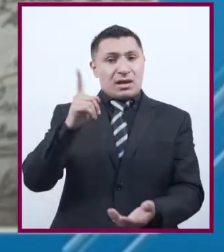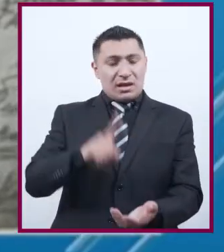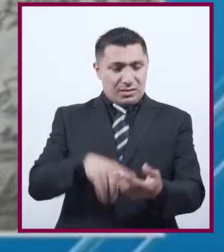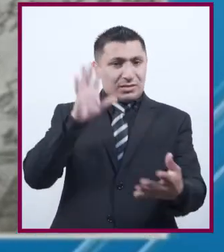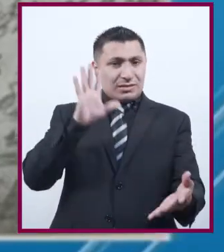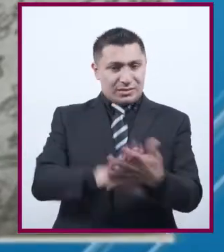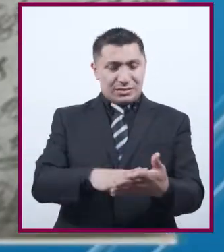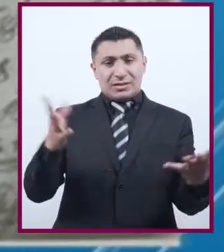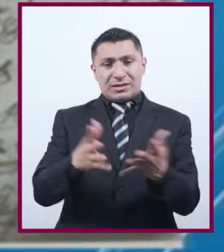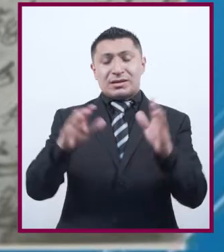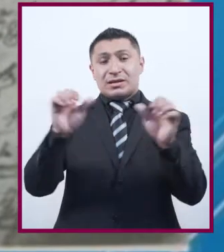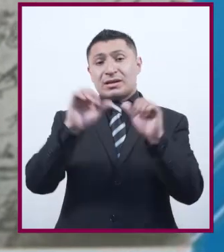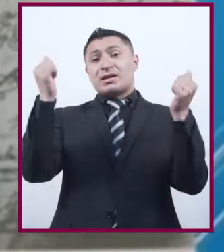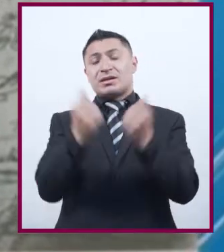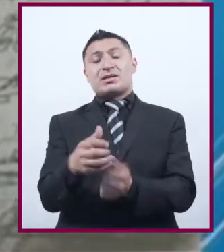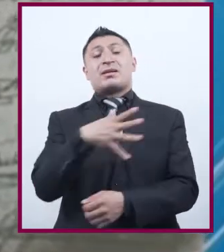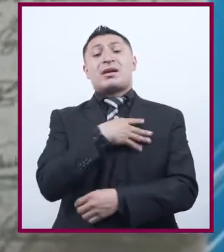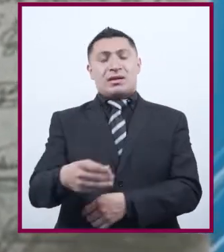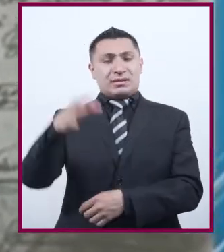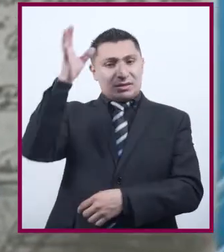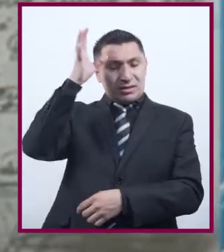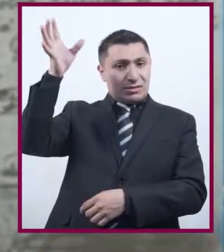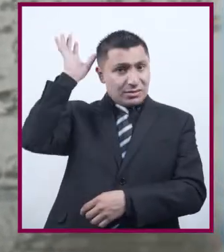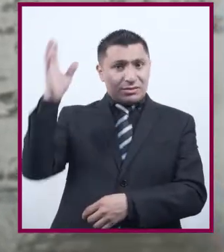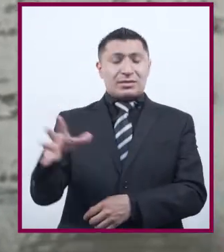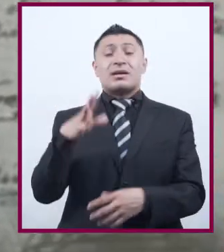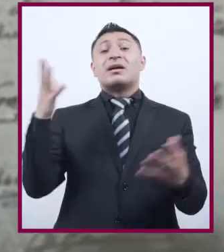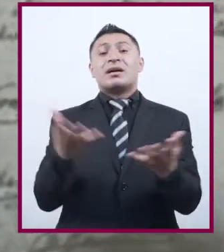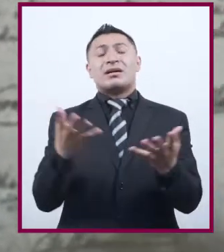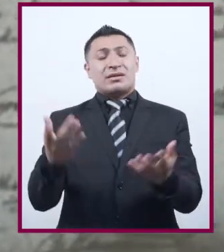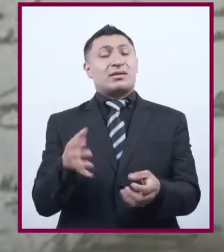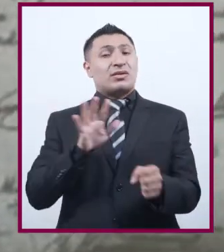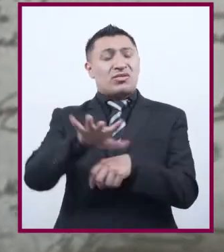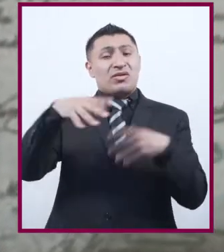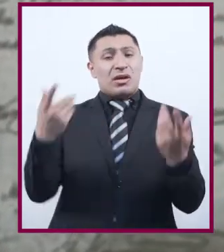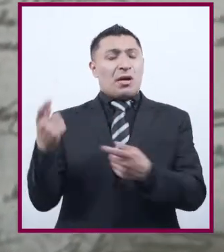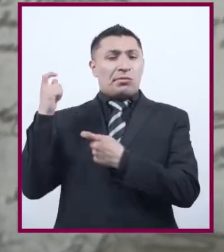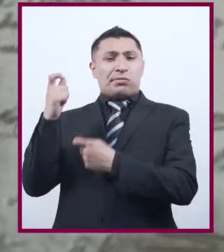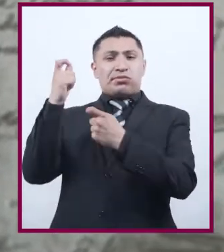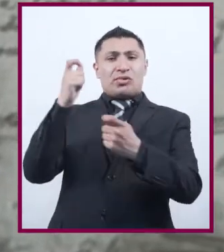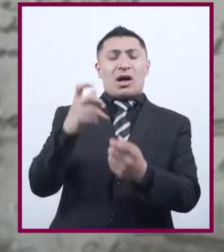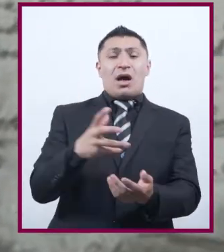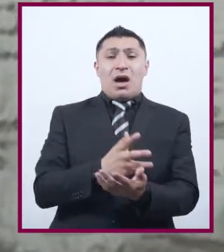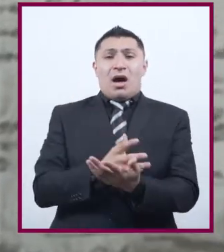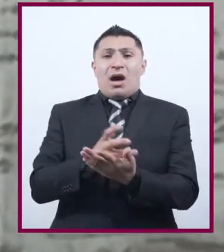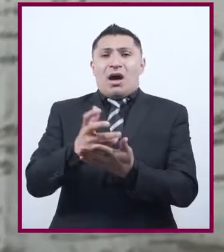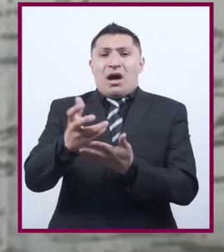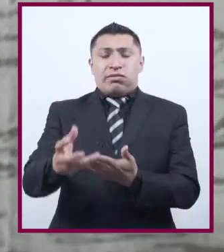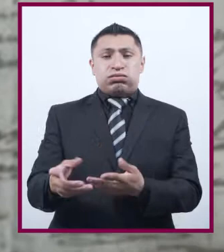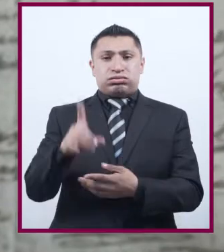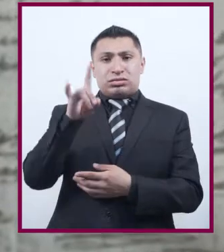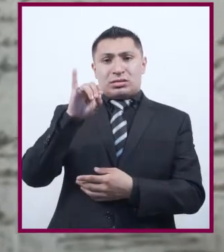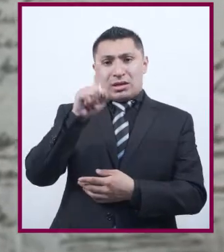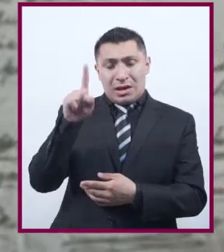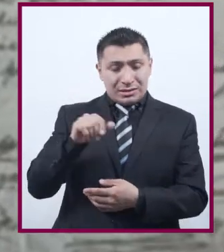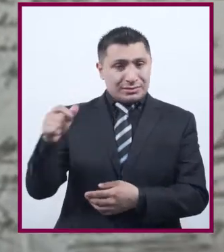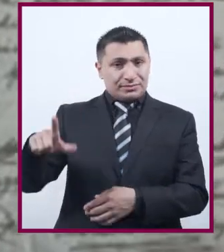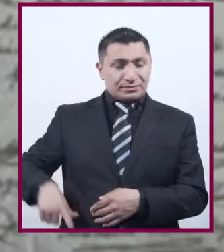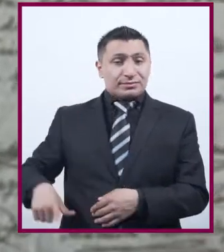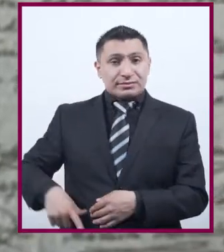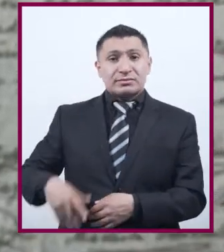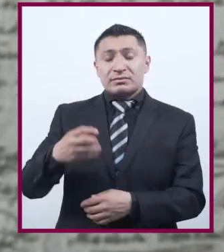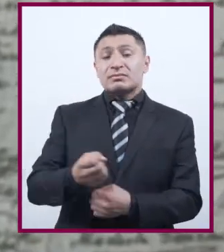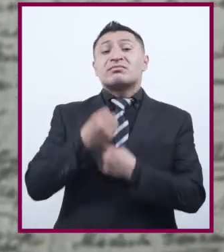estando encerradas fundaron la sociedad Hijas de Cuauhtémoc, a través de la cual protestaron por los excesos cometidos en el